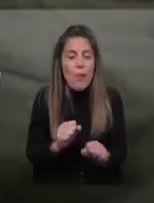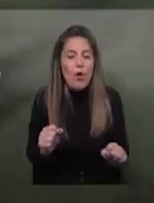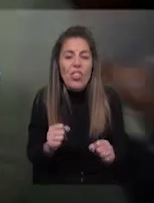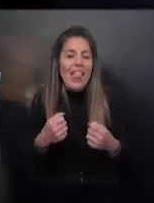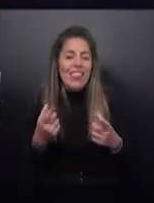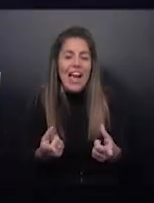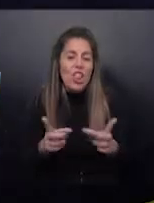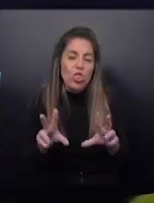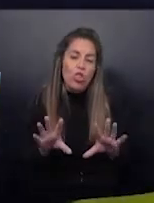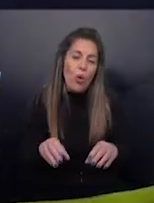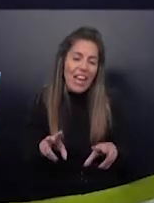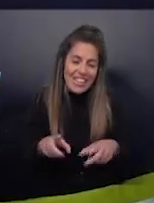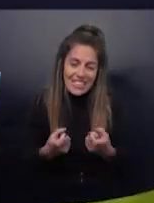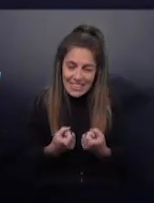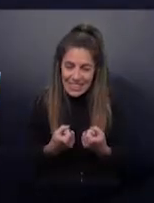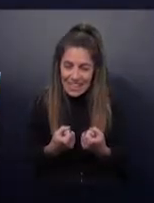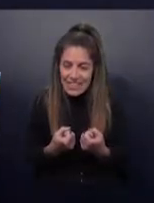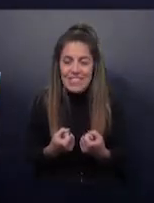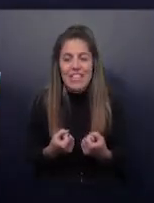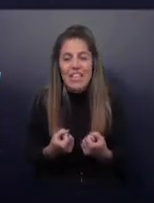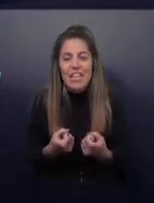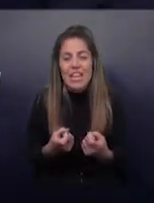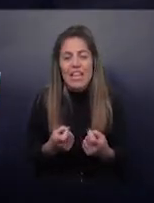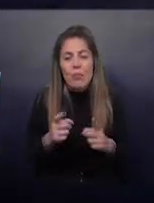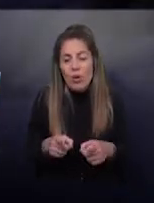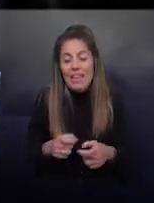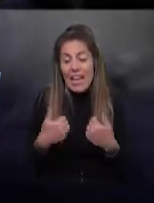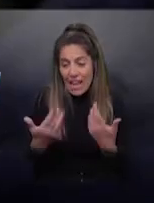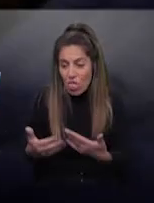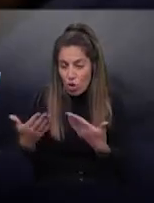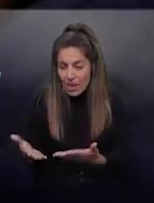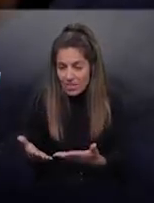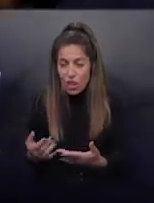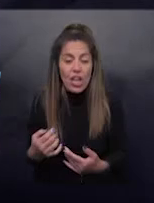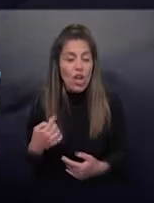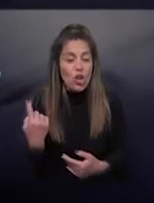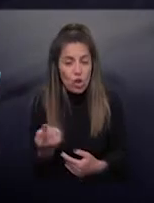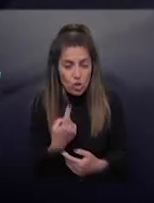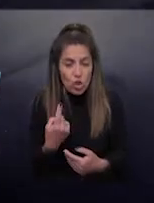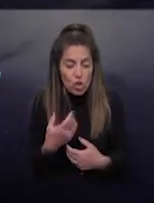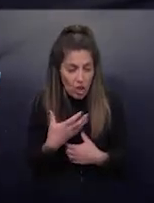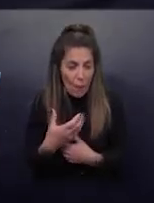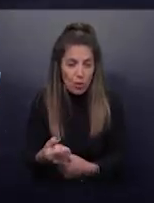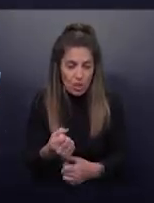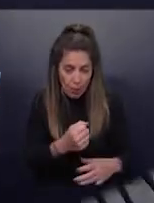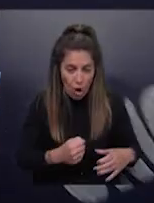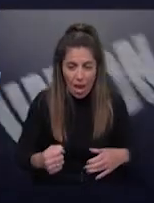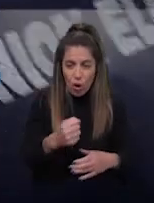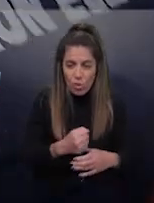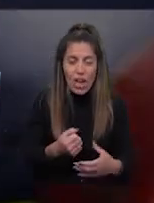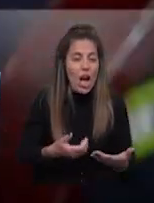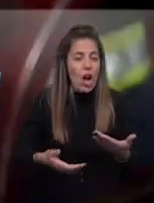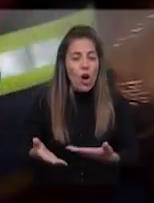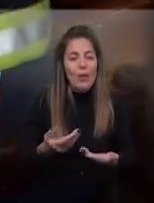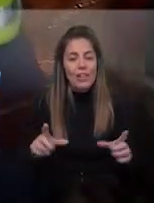todo lo de necesidad del vecino, ¿no? Así que a través de las donaciones estamos apoyando la olla. Bueno, estamos compartiendo el teléfono